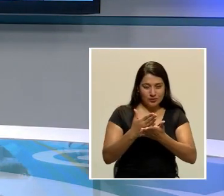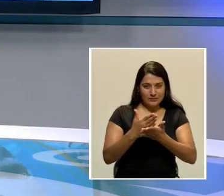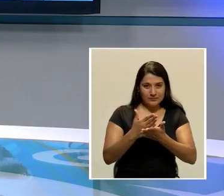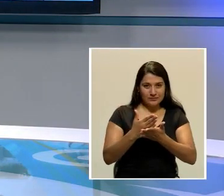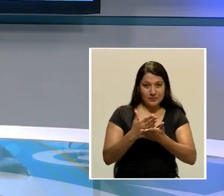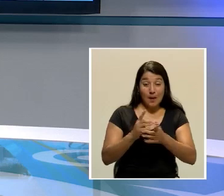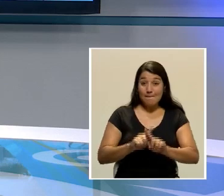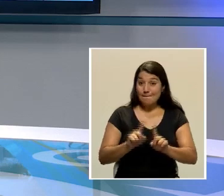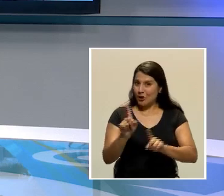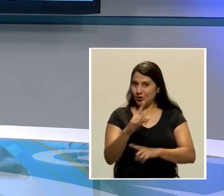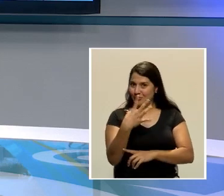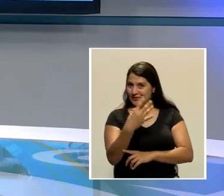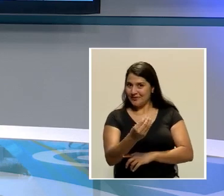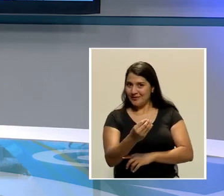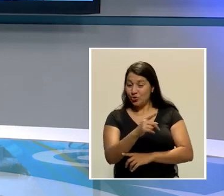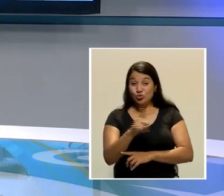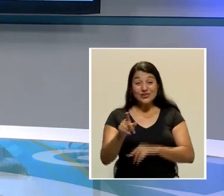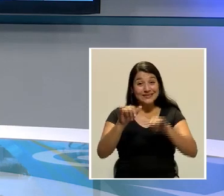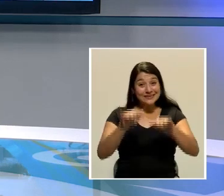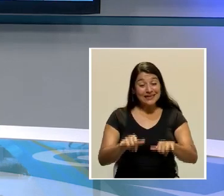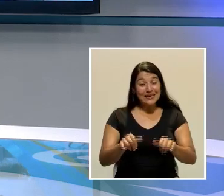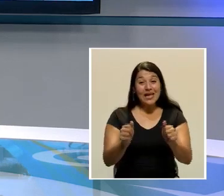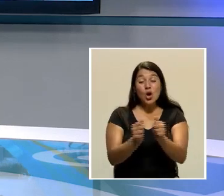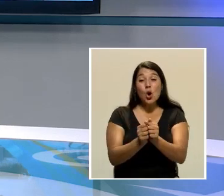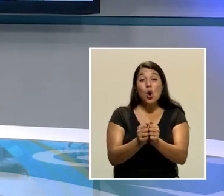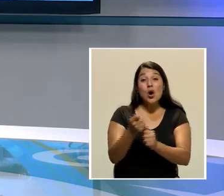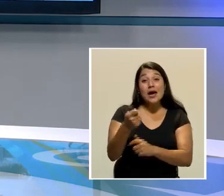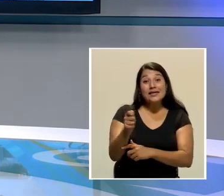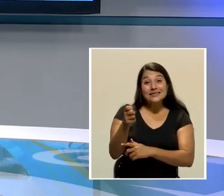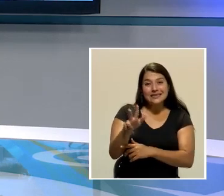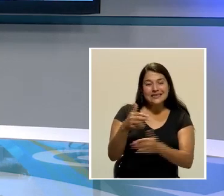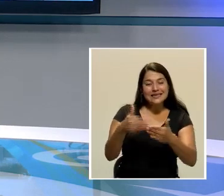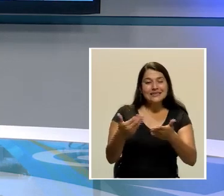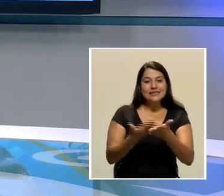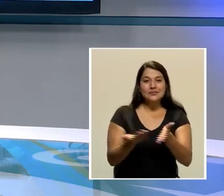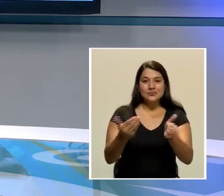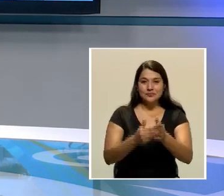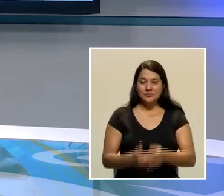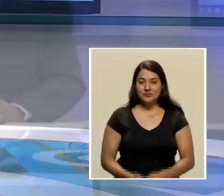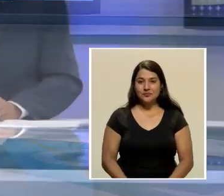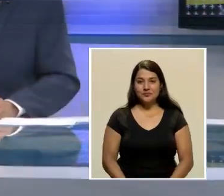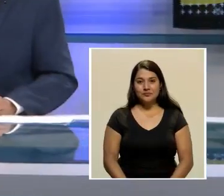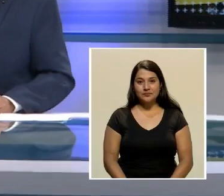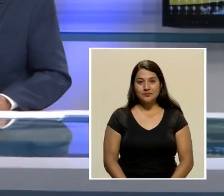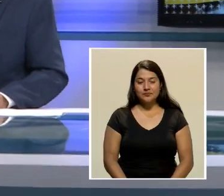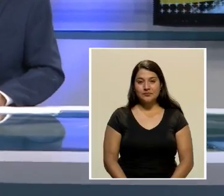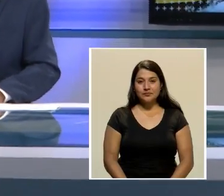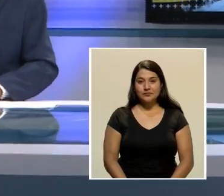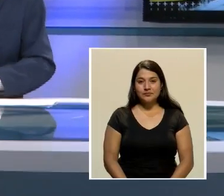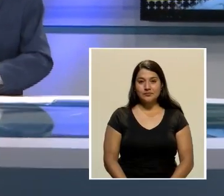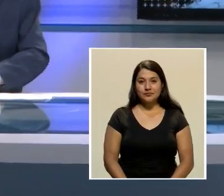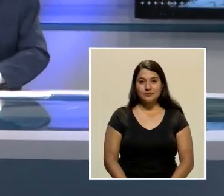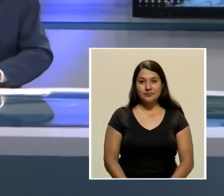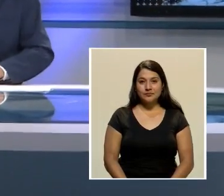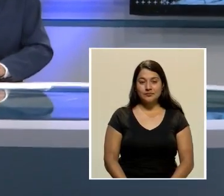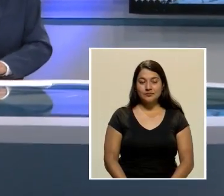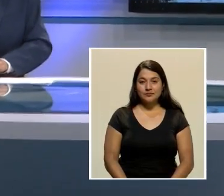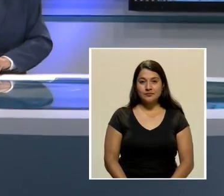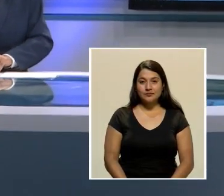Sin embargo, Correos de Costa Rica confirmó que el mismo ya se encuentra activo. A las 7 de la noche